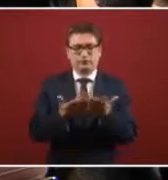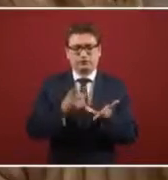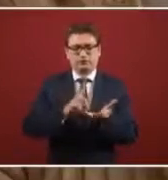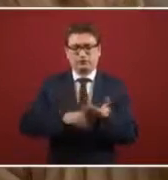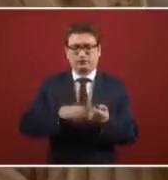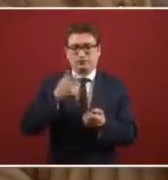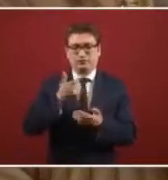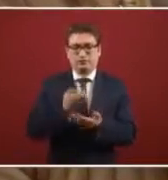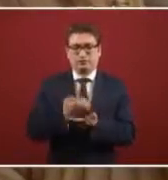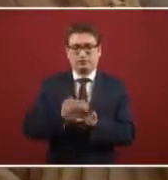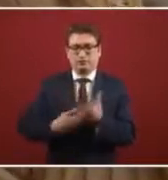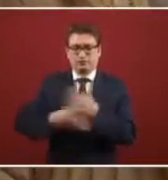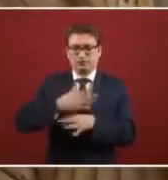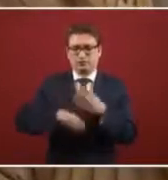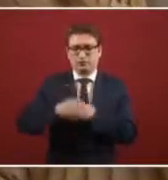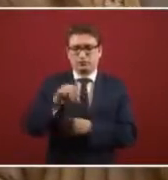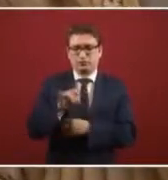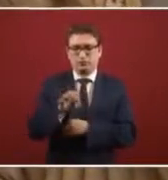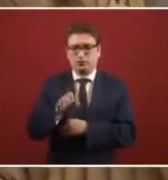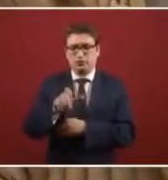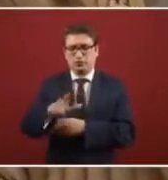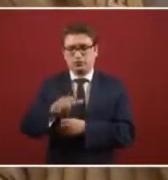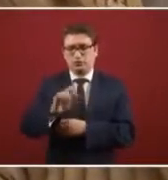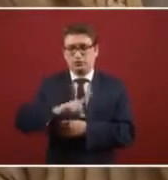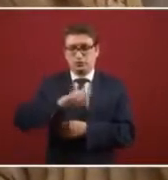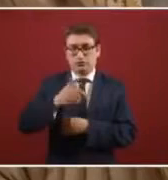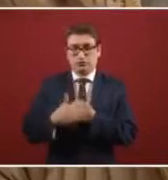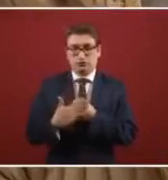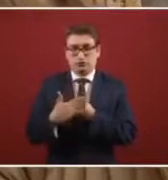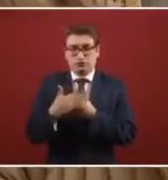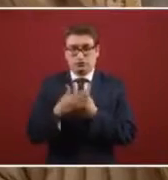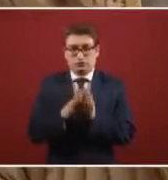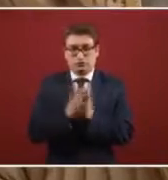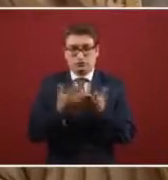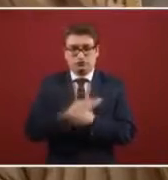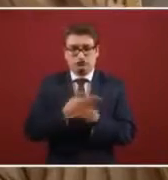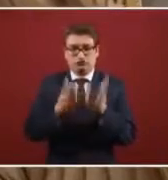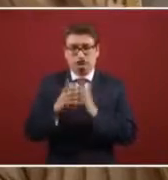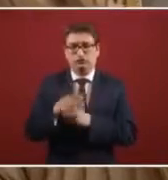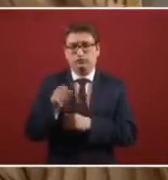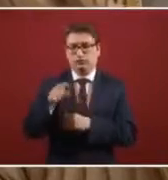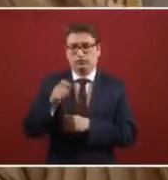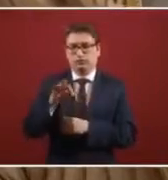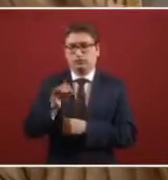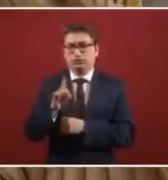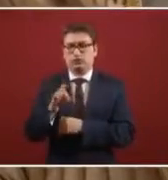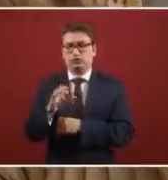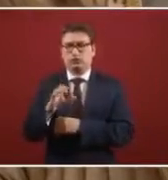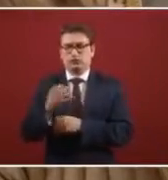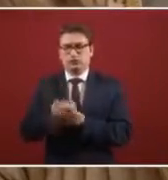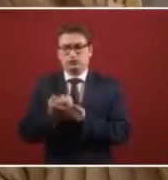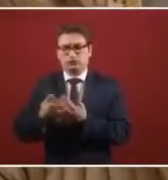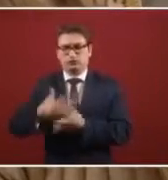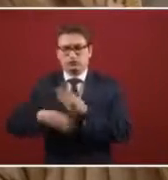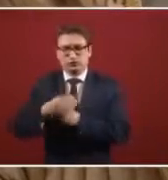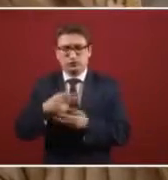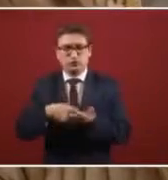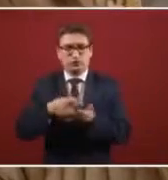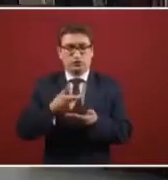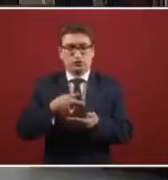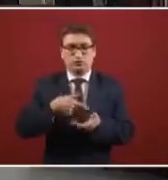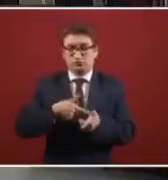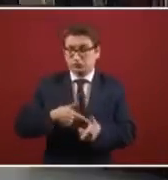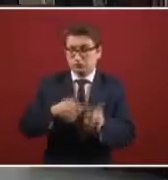moral, Regarding your book si ese on libro va a ser publicado moral por el Fondo de economy, Cultura Económica, will it be ¿va a ser por su editorial de toda la